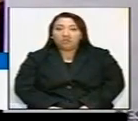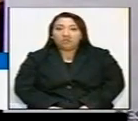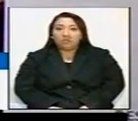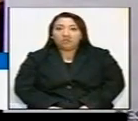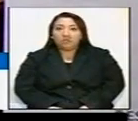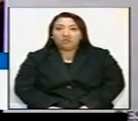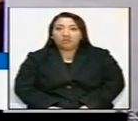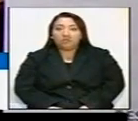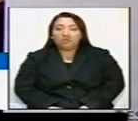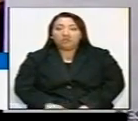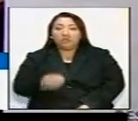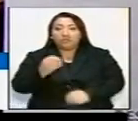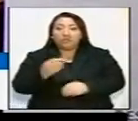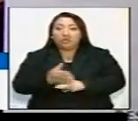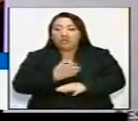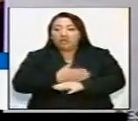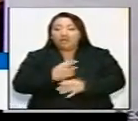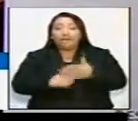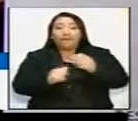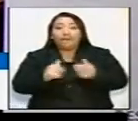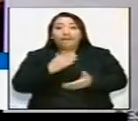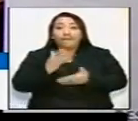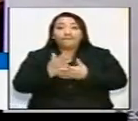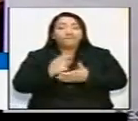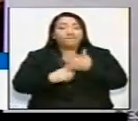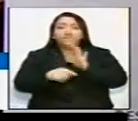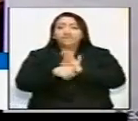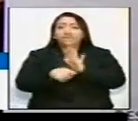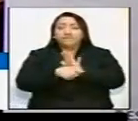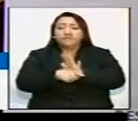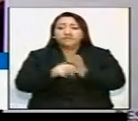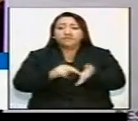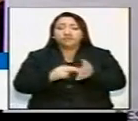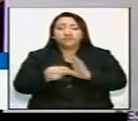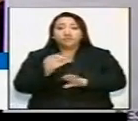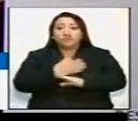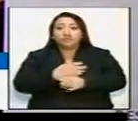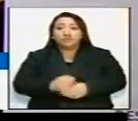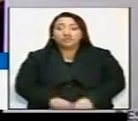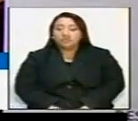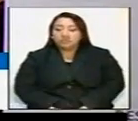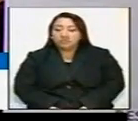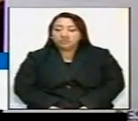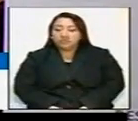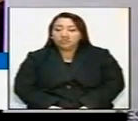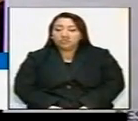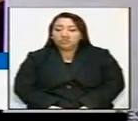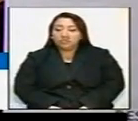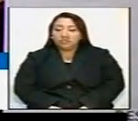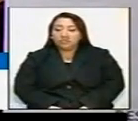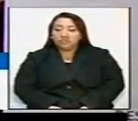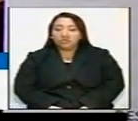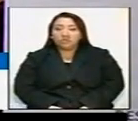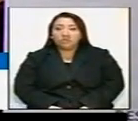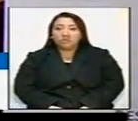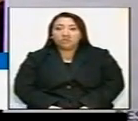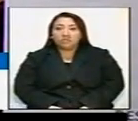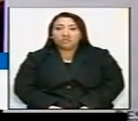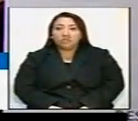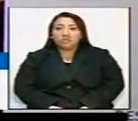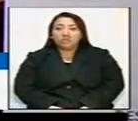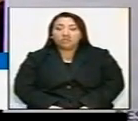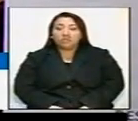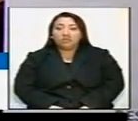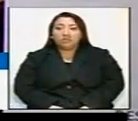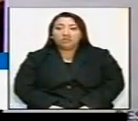en el sentido de que el efecto más negativo no estaba afectando tanto al quintil más bajo. Y eso no demuestra más que eso,